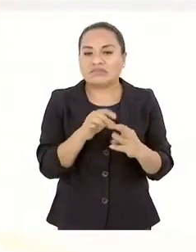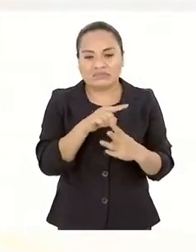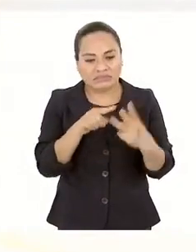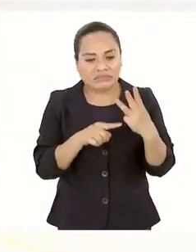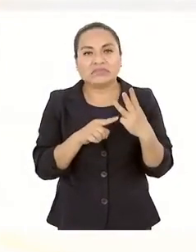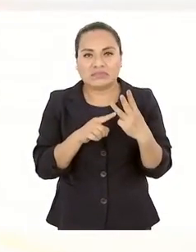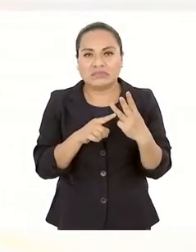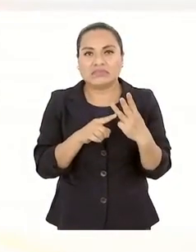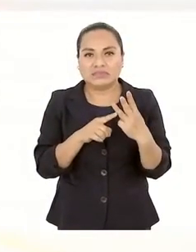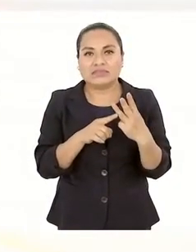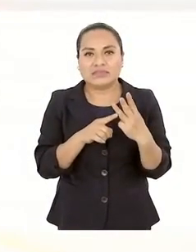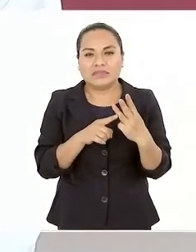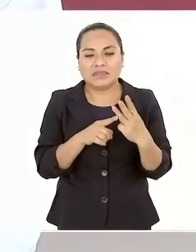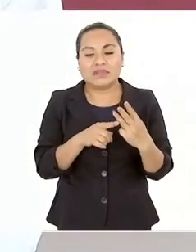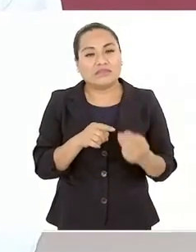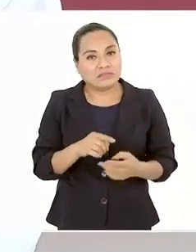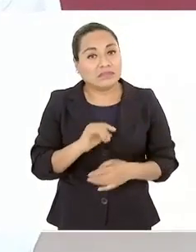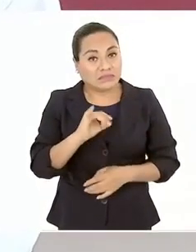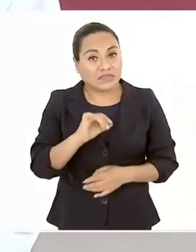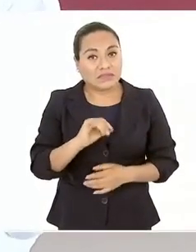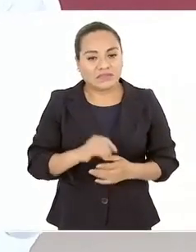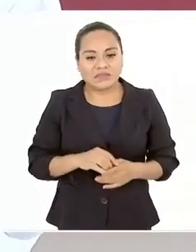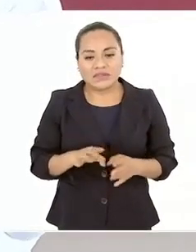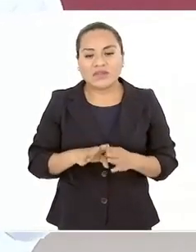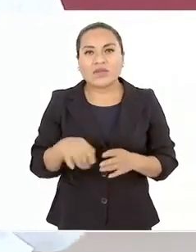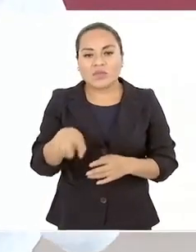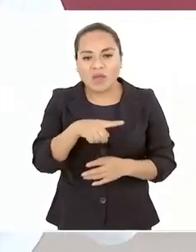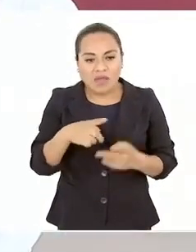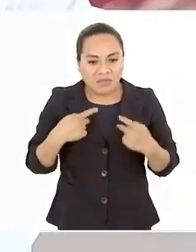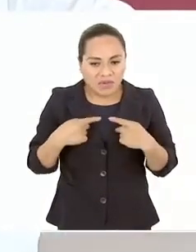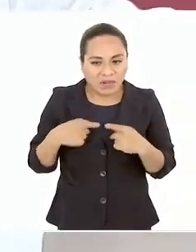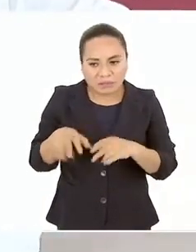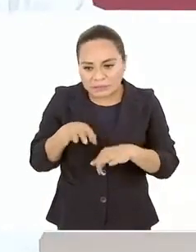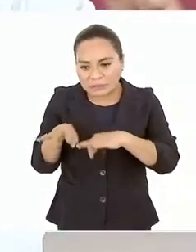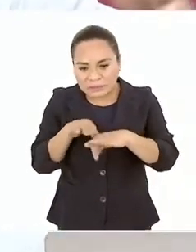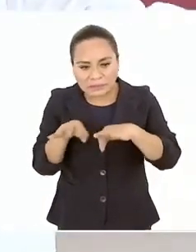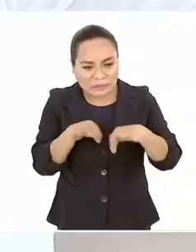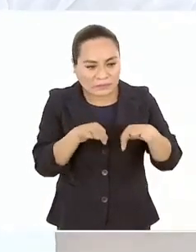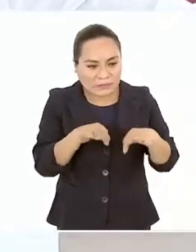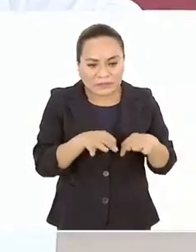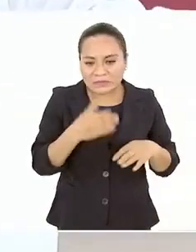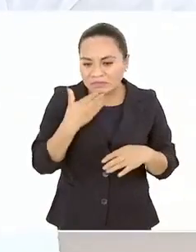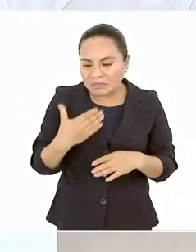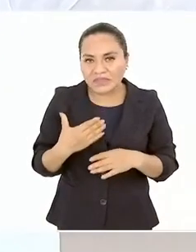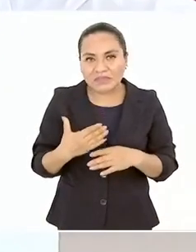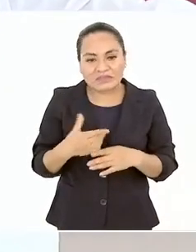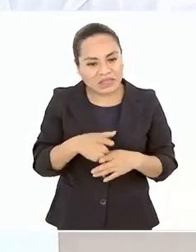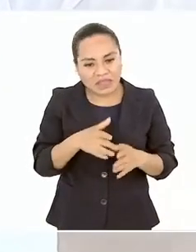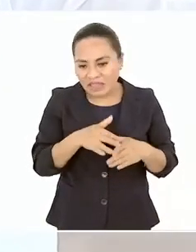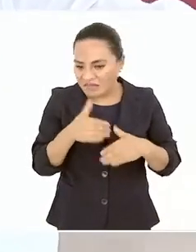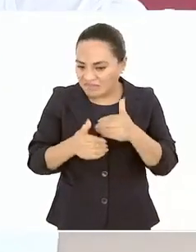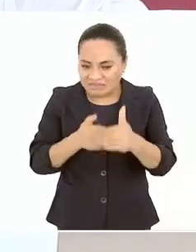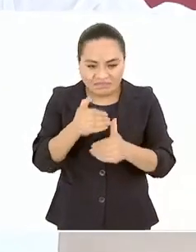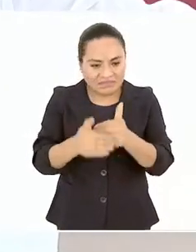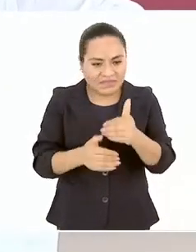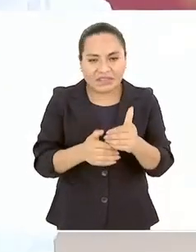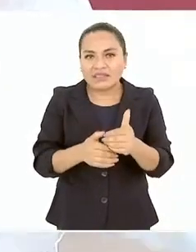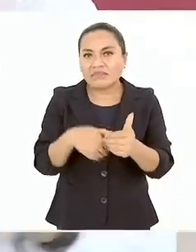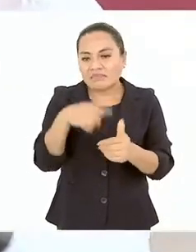Esto implica también la escollera, que se siga avanzando y se termine.